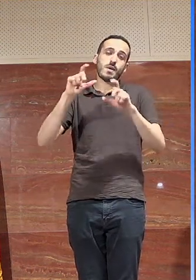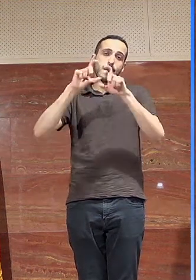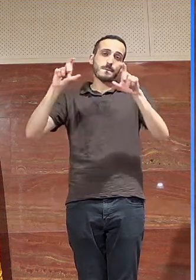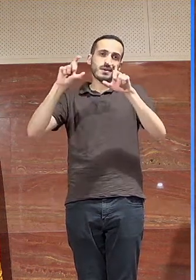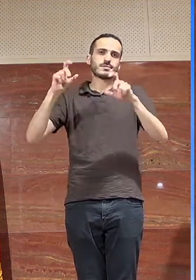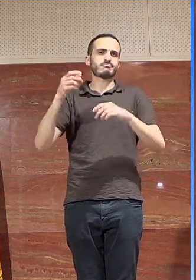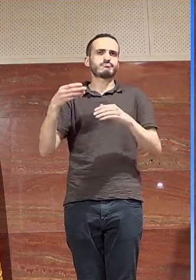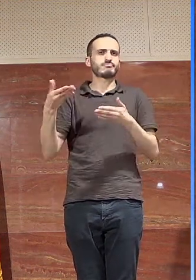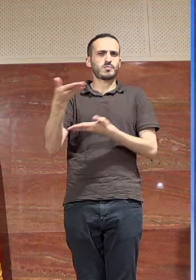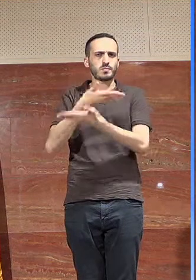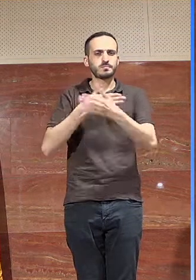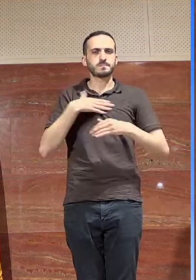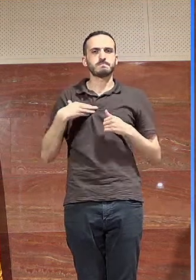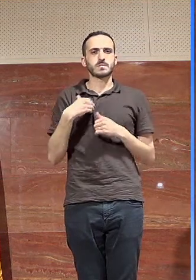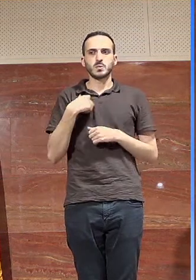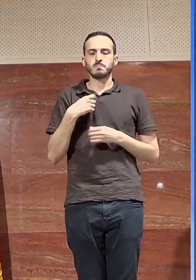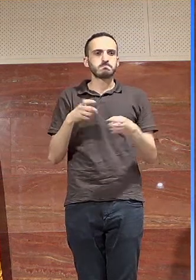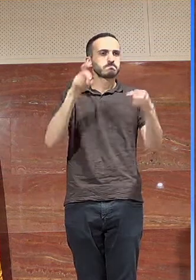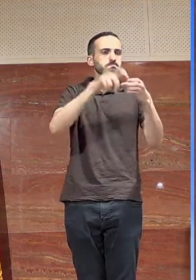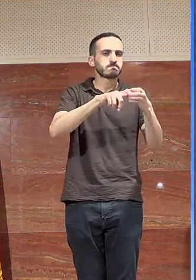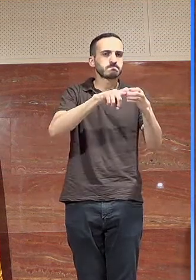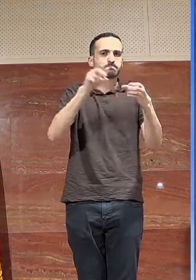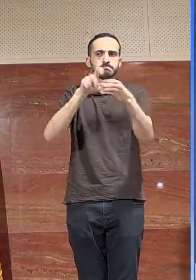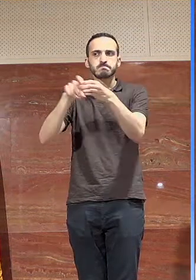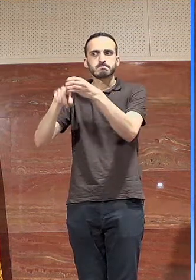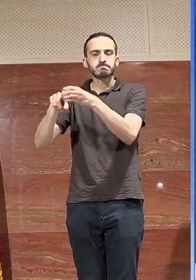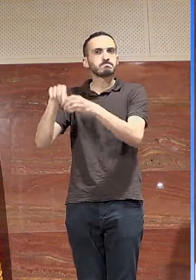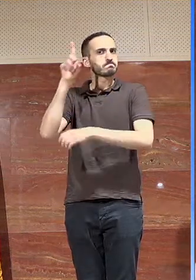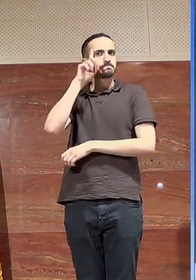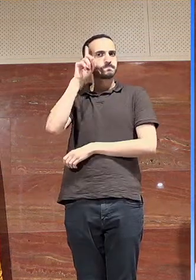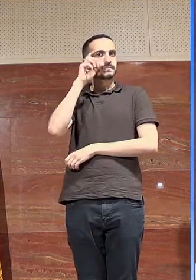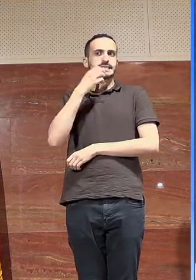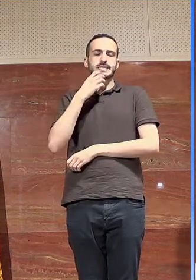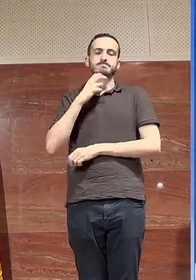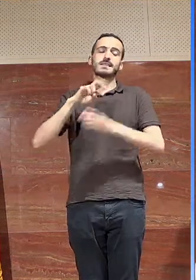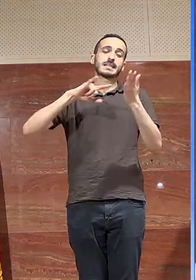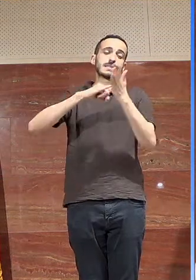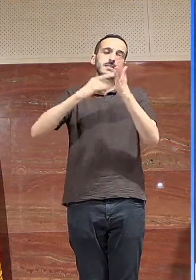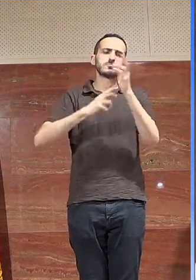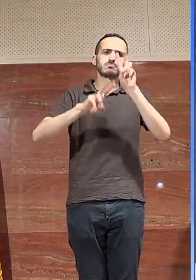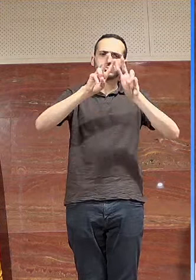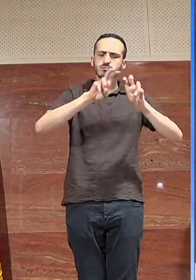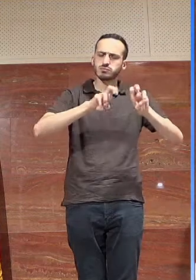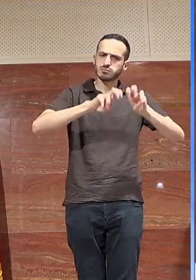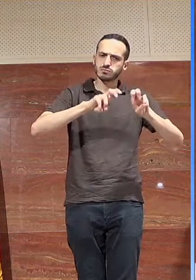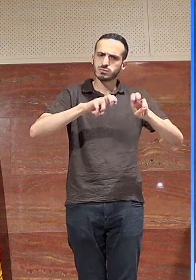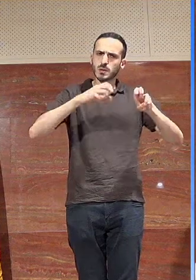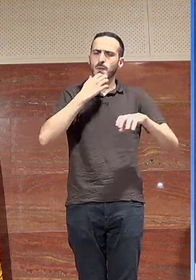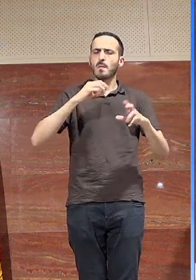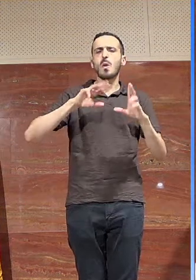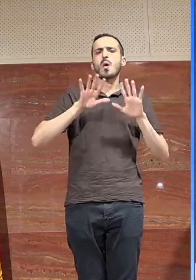¿no? Si me intento documentar desde el punto de vista técnico, buscando en Internet y preguntándole a los que